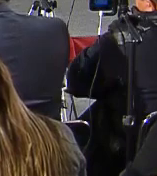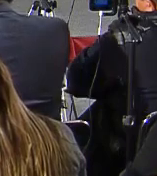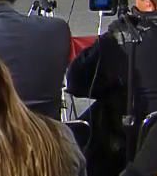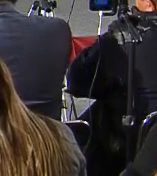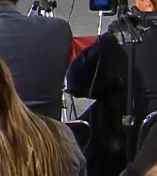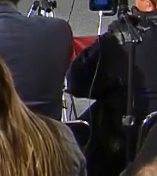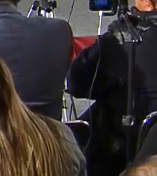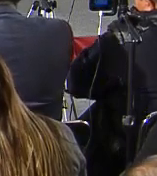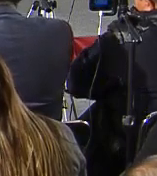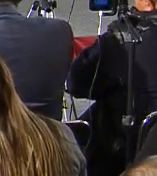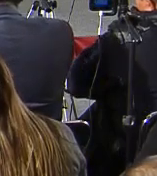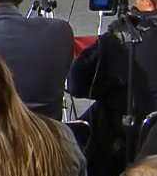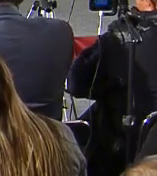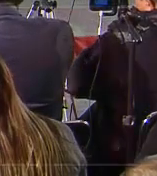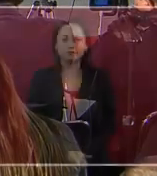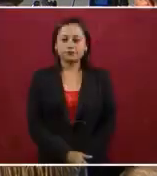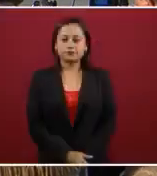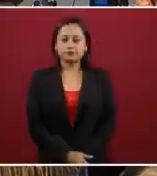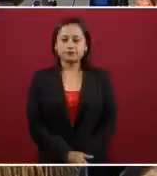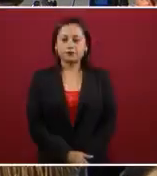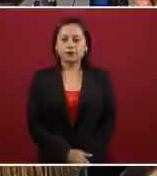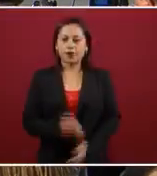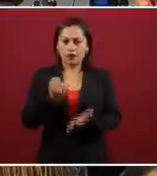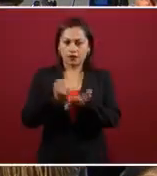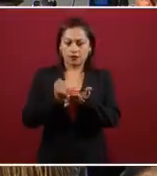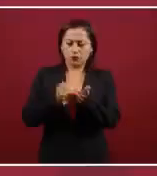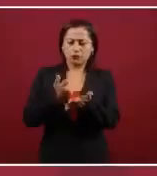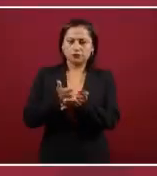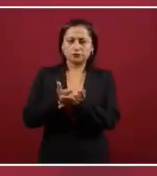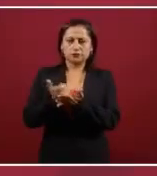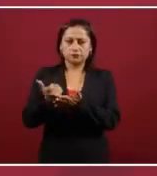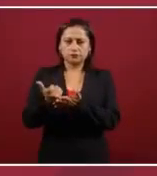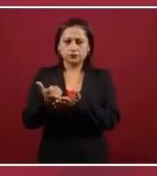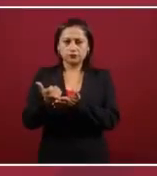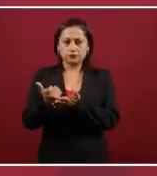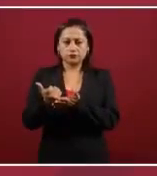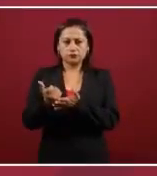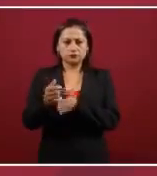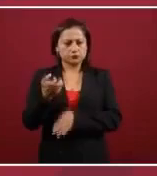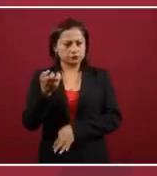y de pagar impuestos, con eso